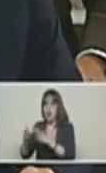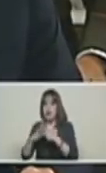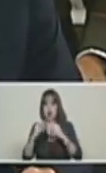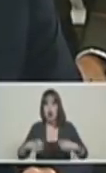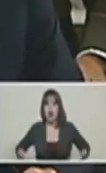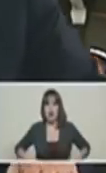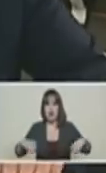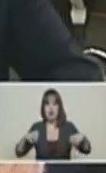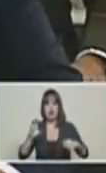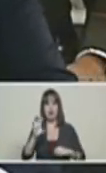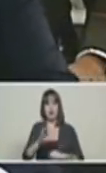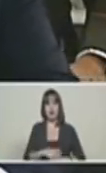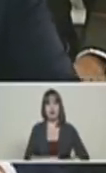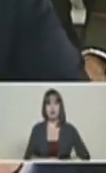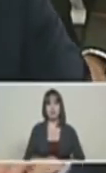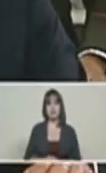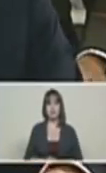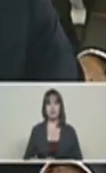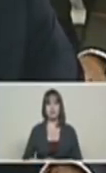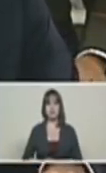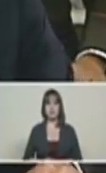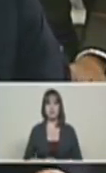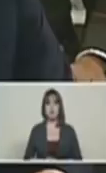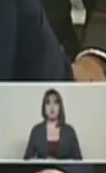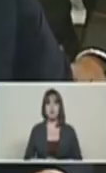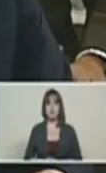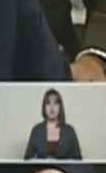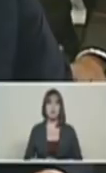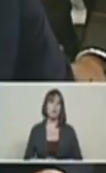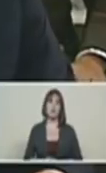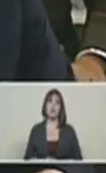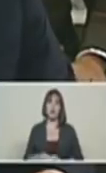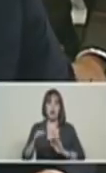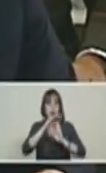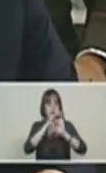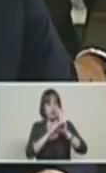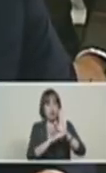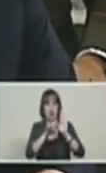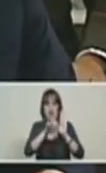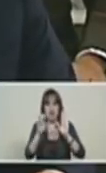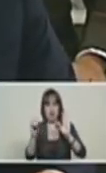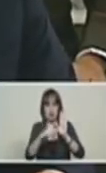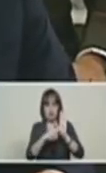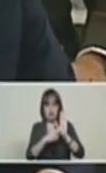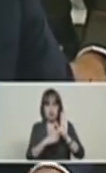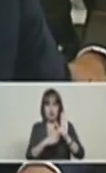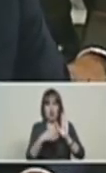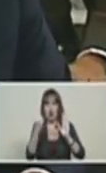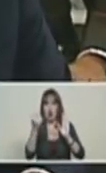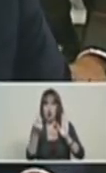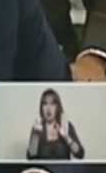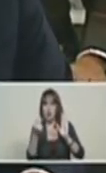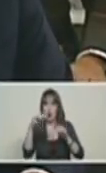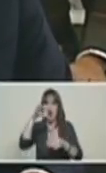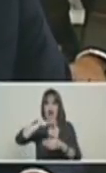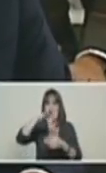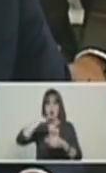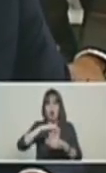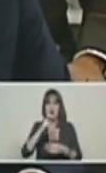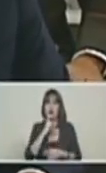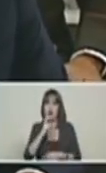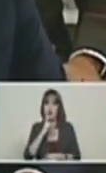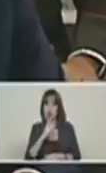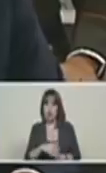puntualmente respecto a la línea 10 que usted me ha preguntado, del ahorro, fíjese usted, desde